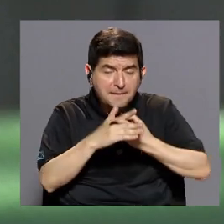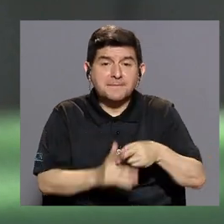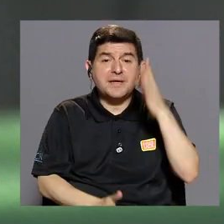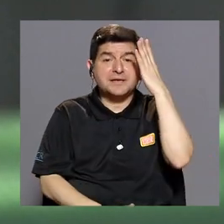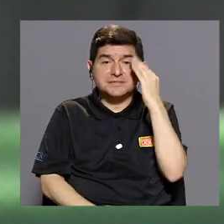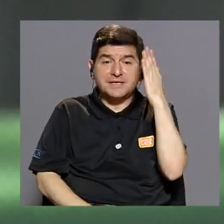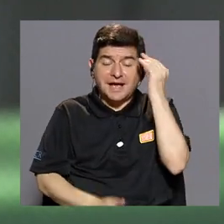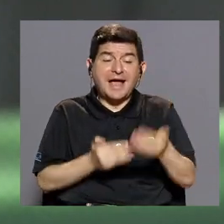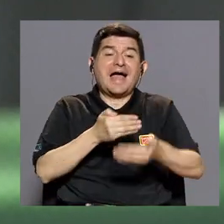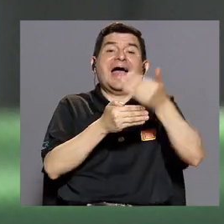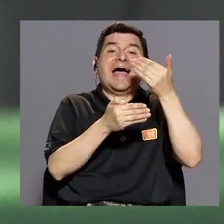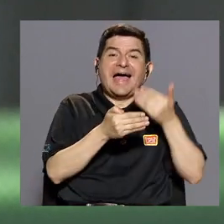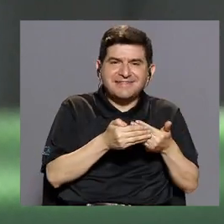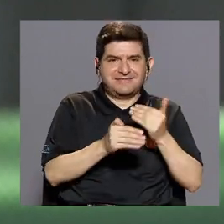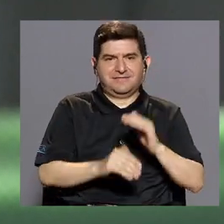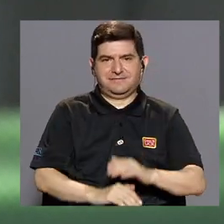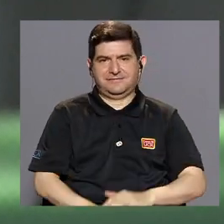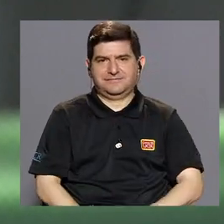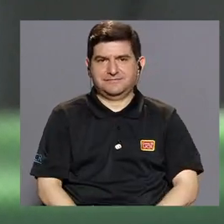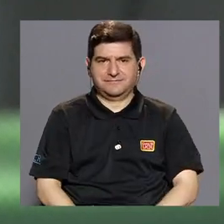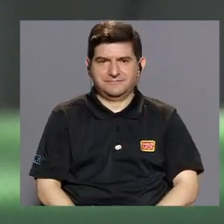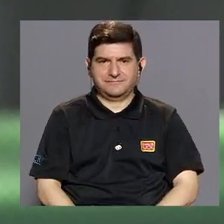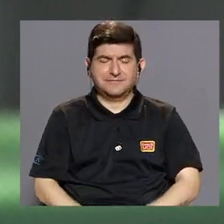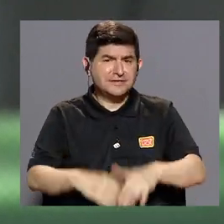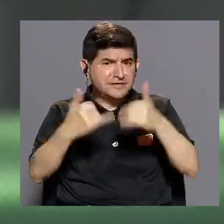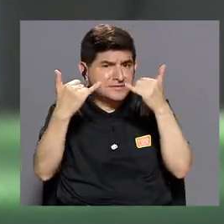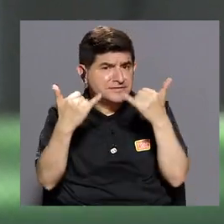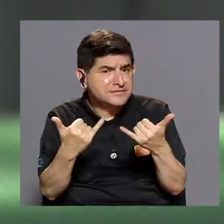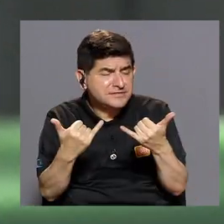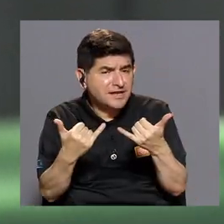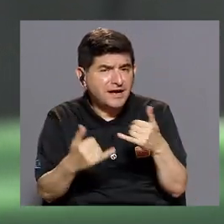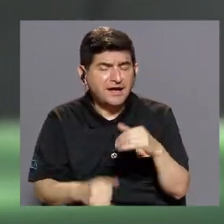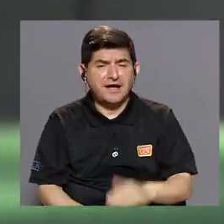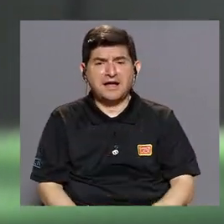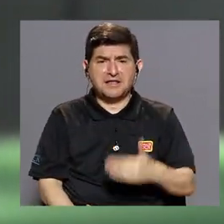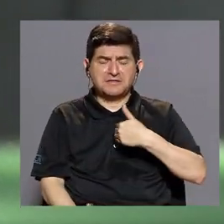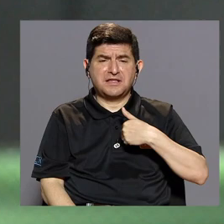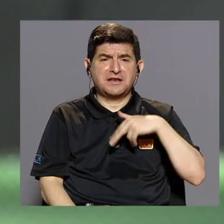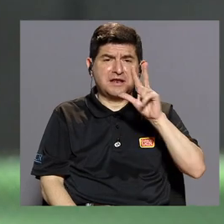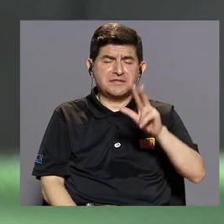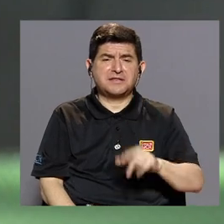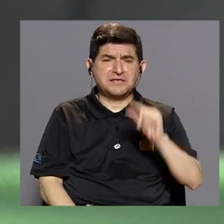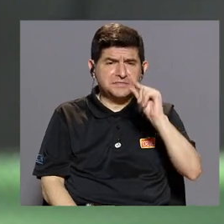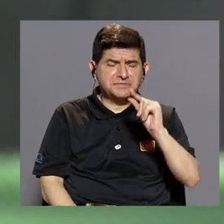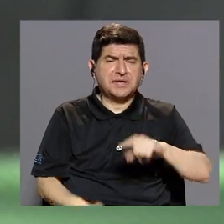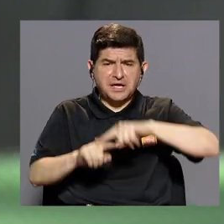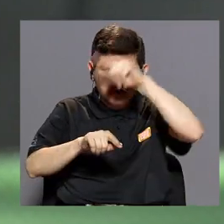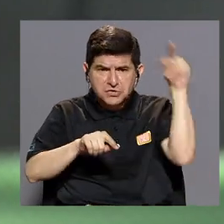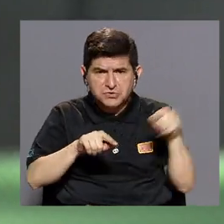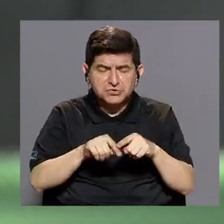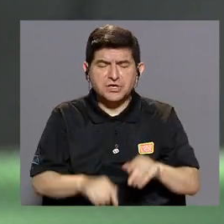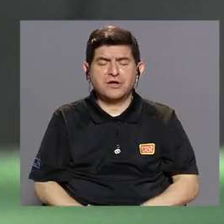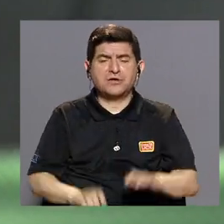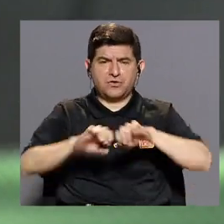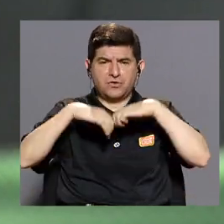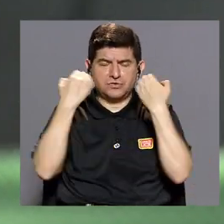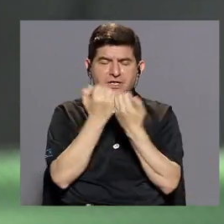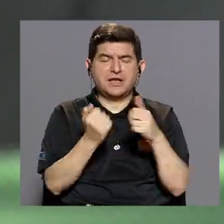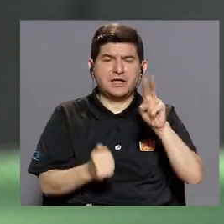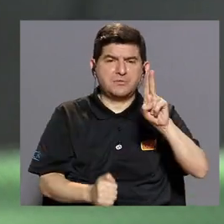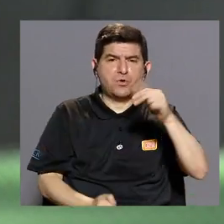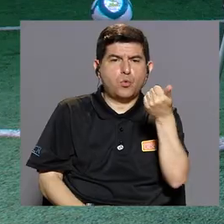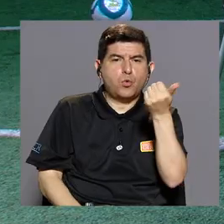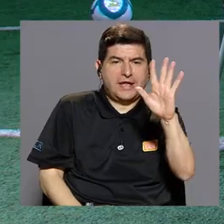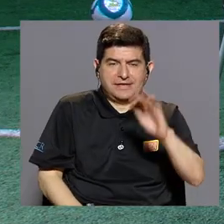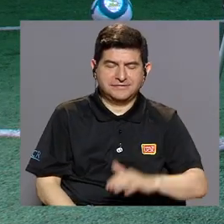a tener vivencias antes. Ah, qué bonito. ¿Verdad? Entonces ya... Ya hemos tenido 3 microciclos de selección U15 a esta